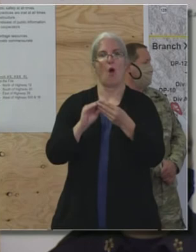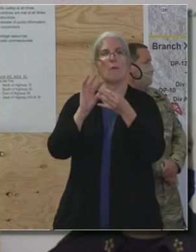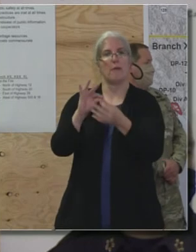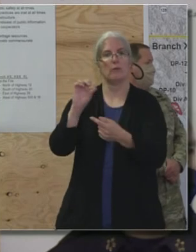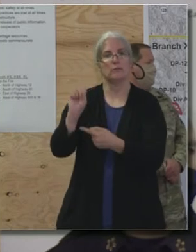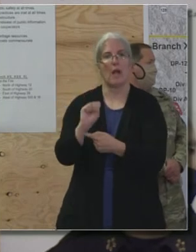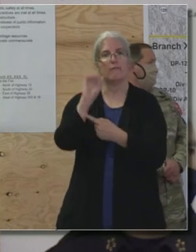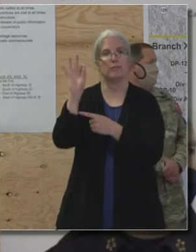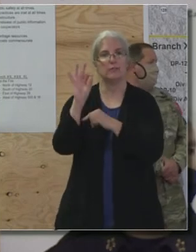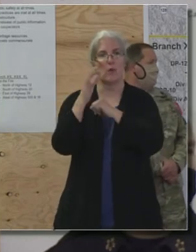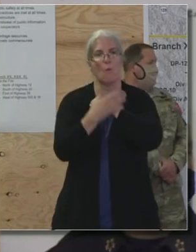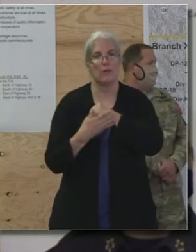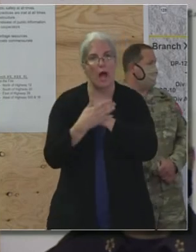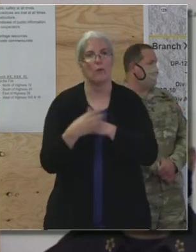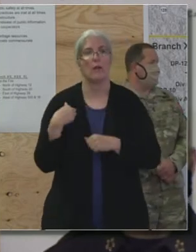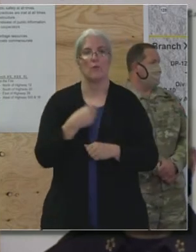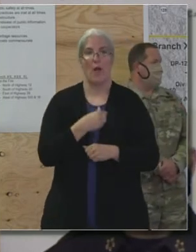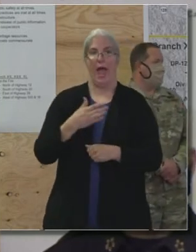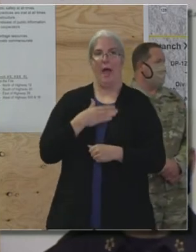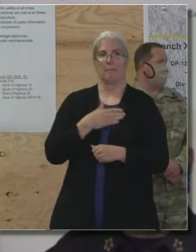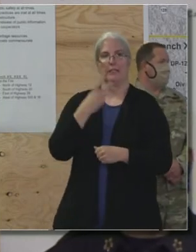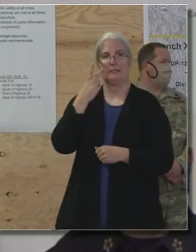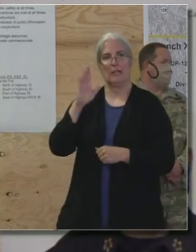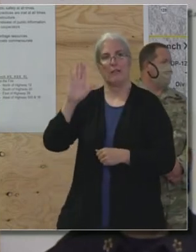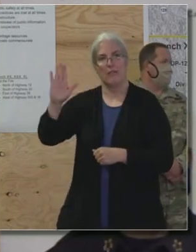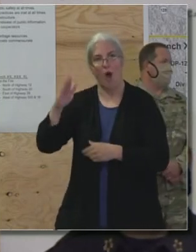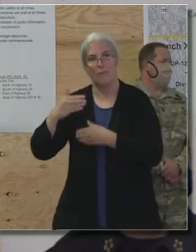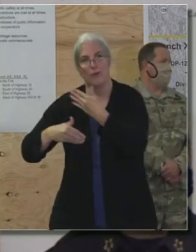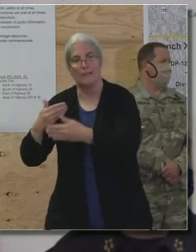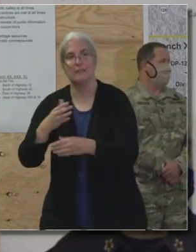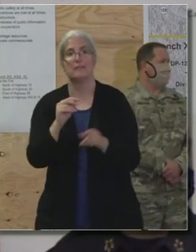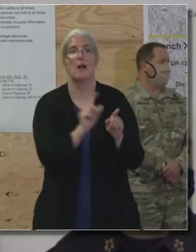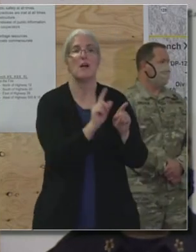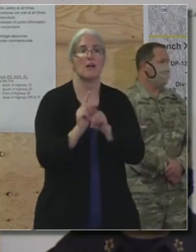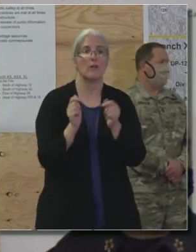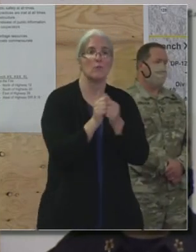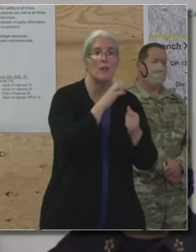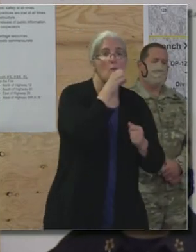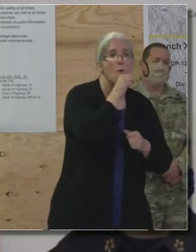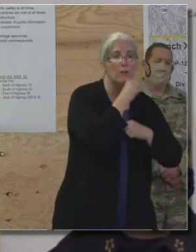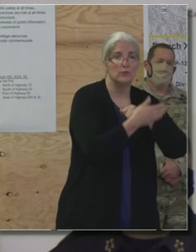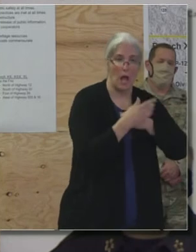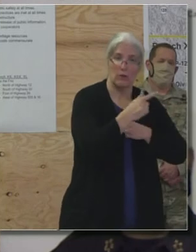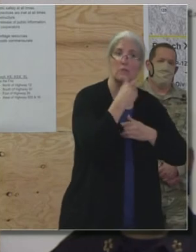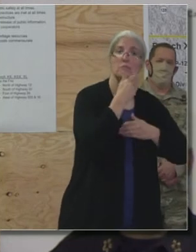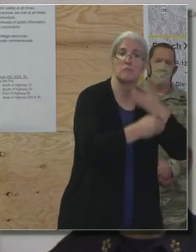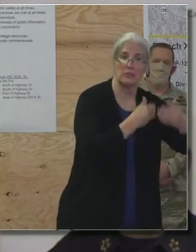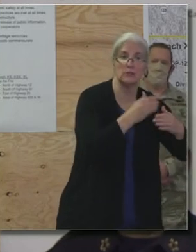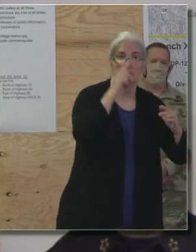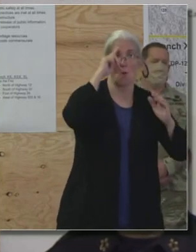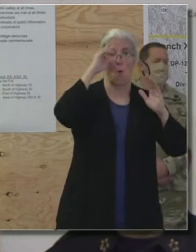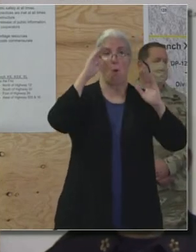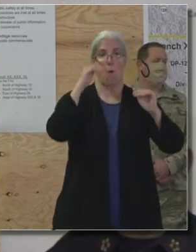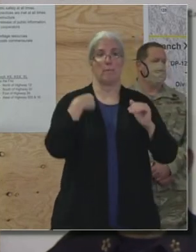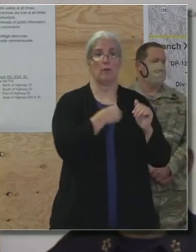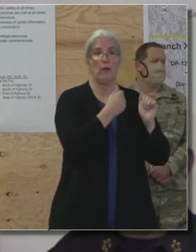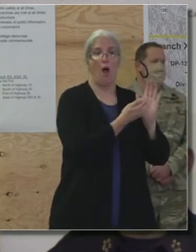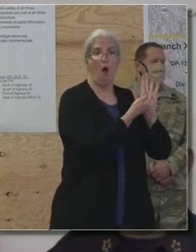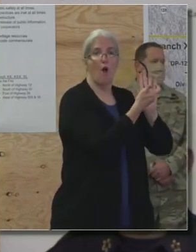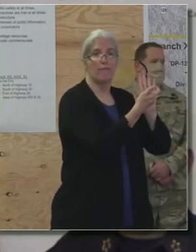debemos ver el progreso que logran en el condado de jóvenes y también esperamos ver que el conalde joven será agregado a la